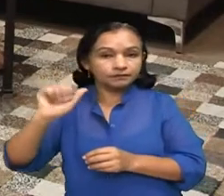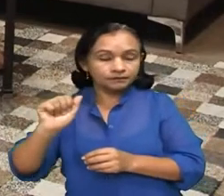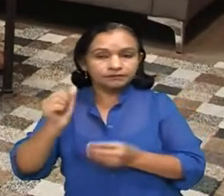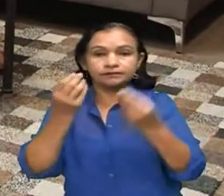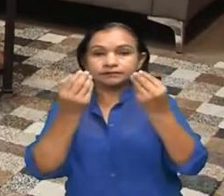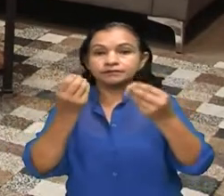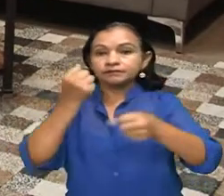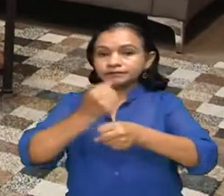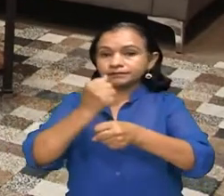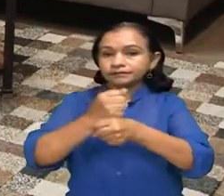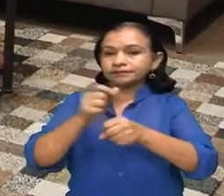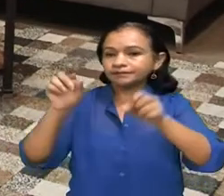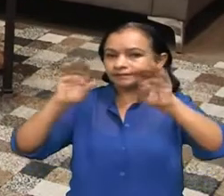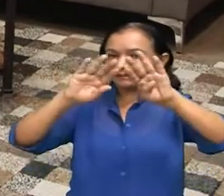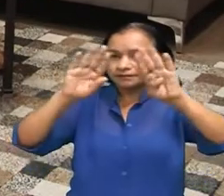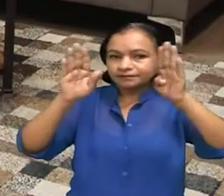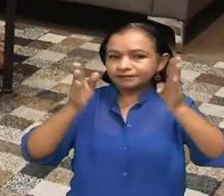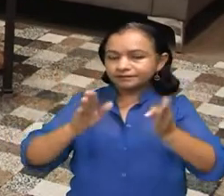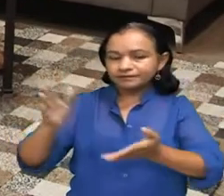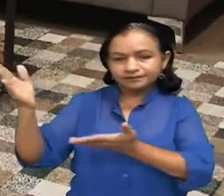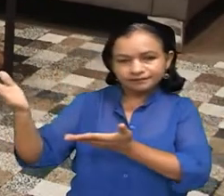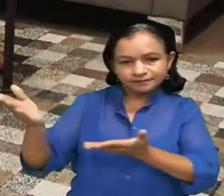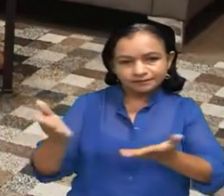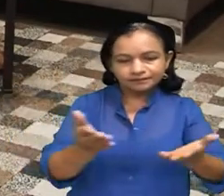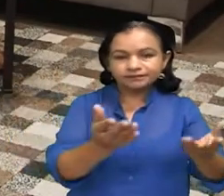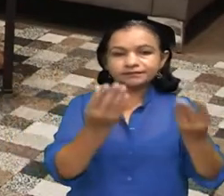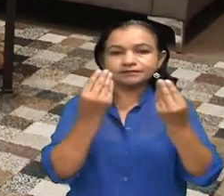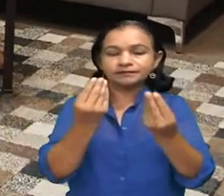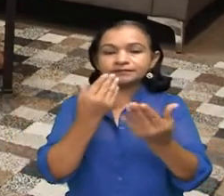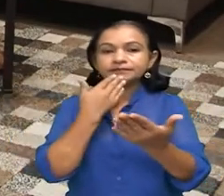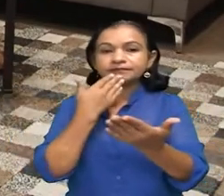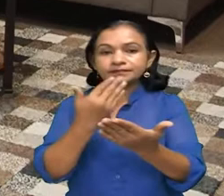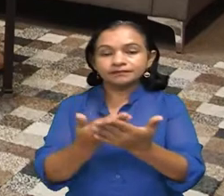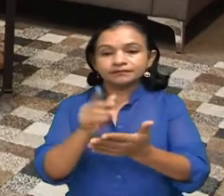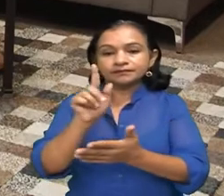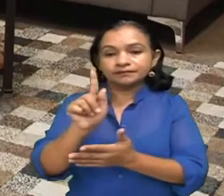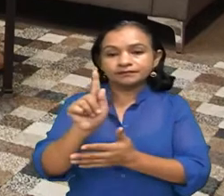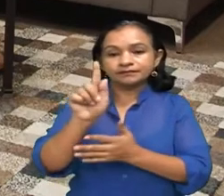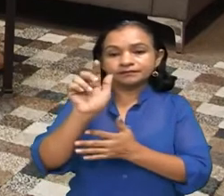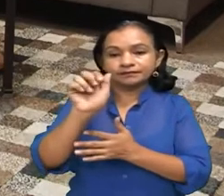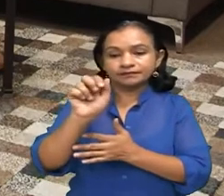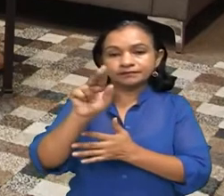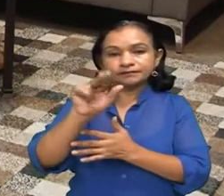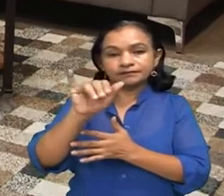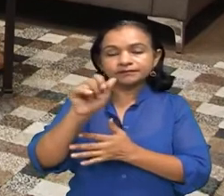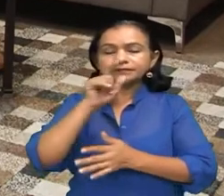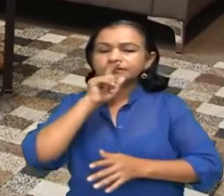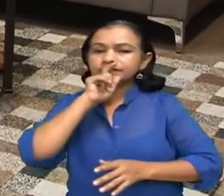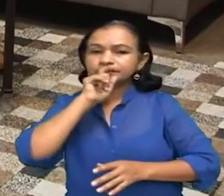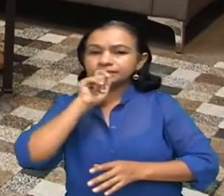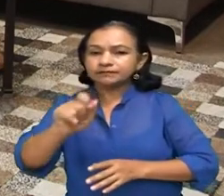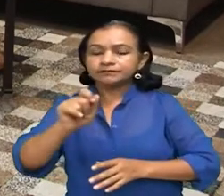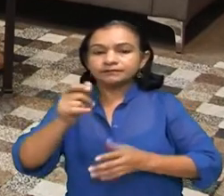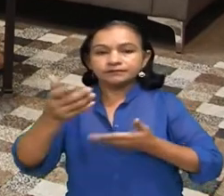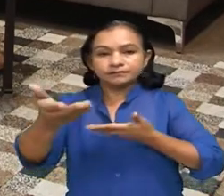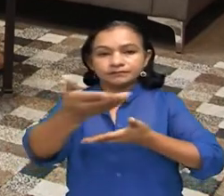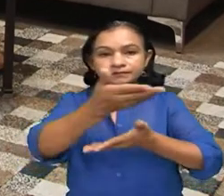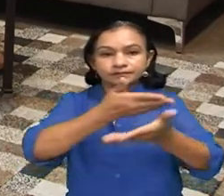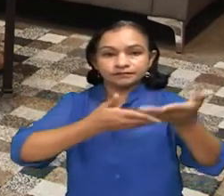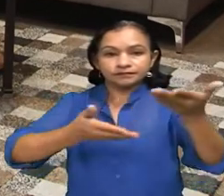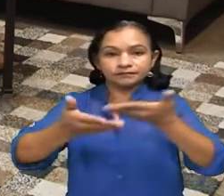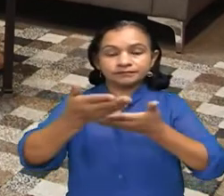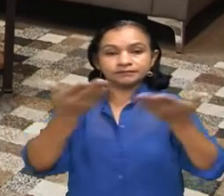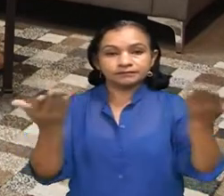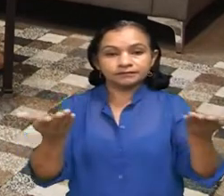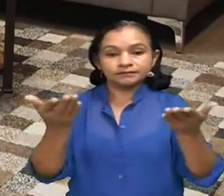trabajo que tiene. Bienvenida, compañera. Muchas gracias por estar con nosotros. Bien, muchas gracias. Es un placer, ¿verdad?, de compartir este espacio y